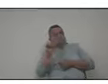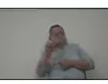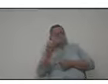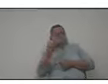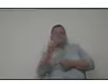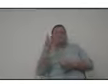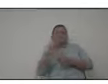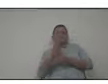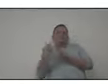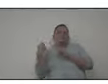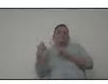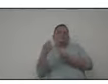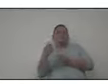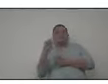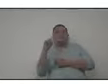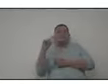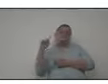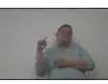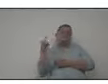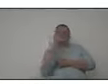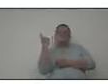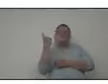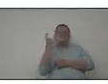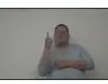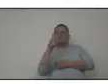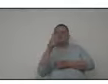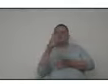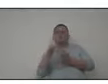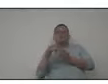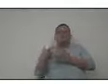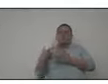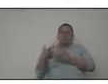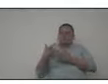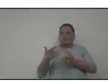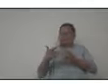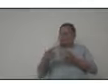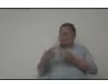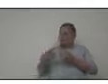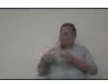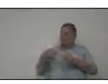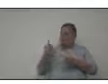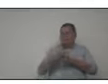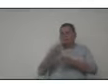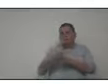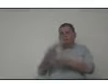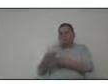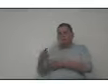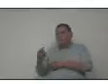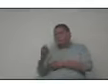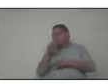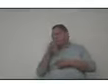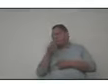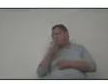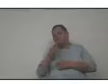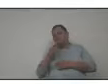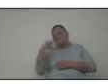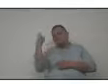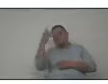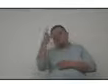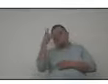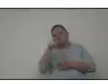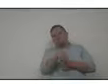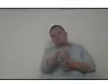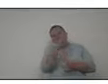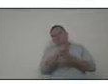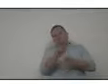puesto de las EPS del régimen subsidiado de darle medicina general